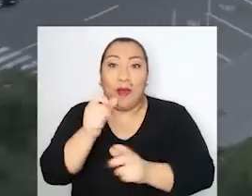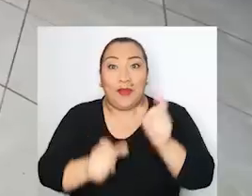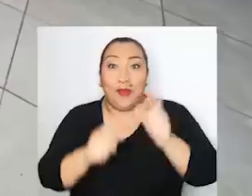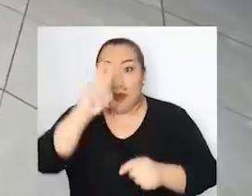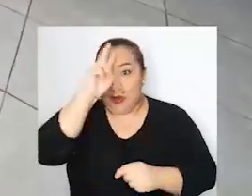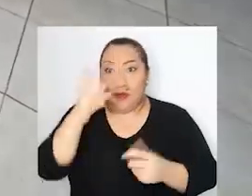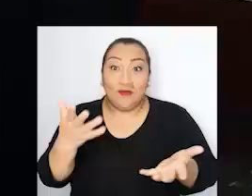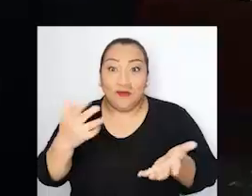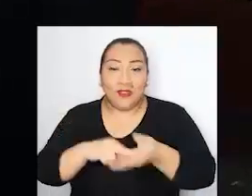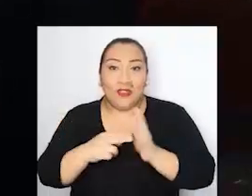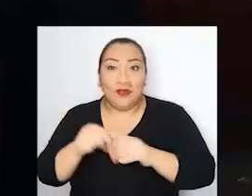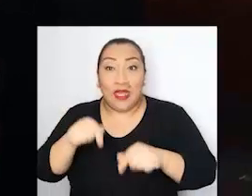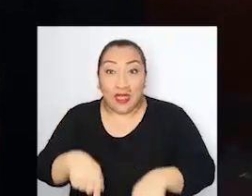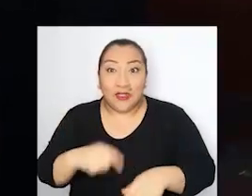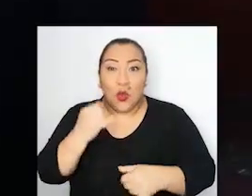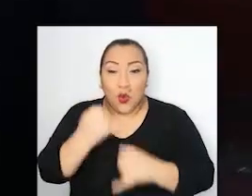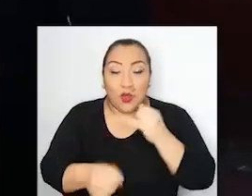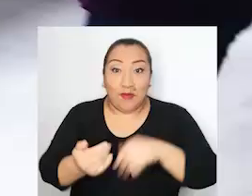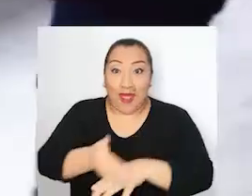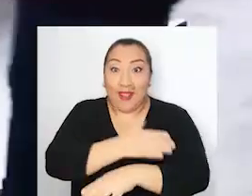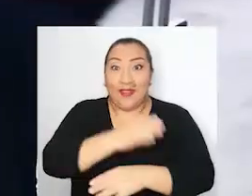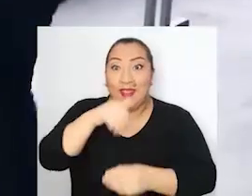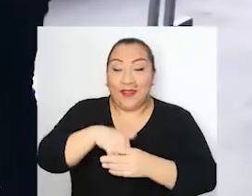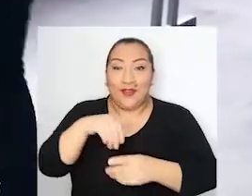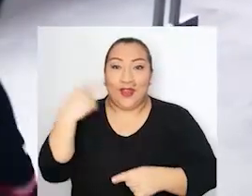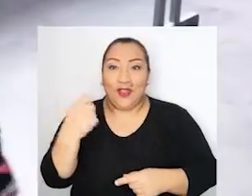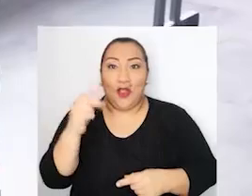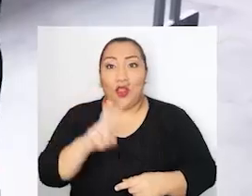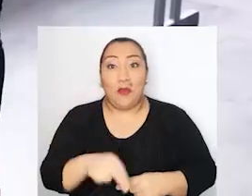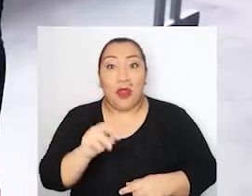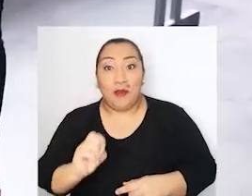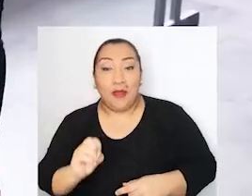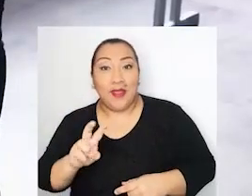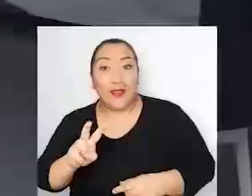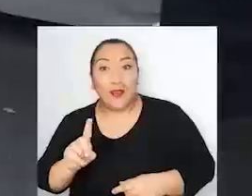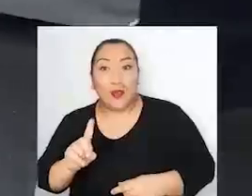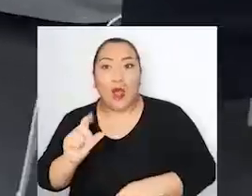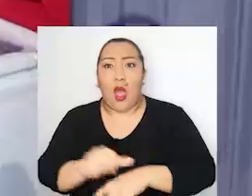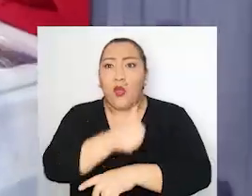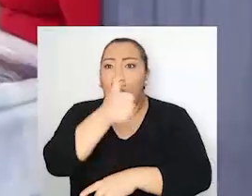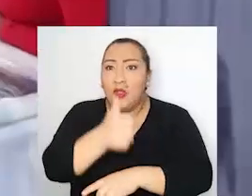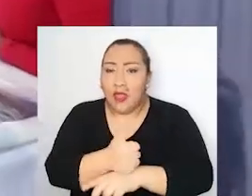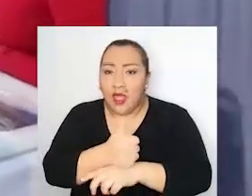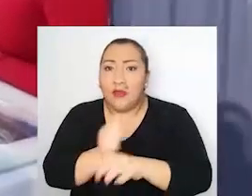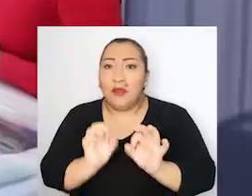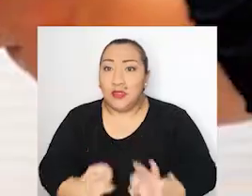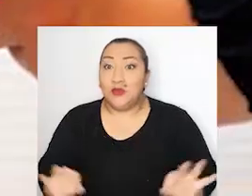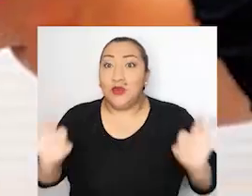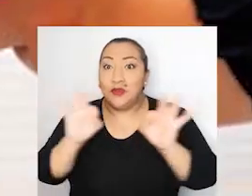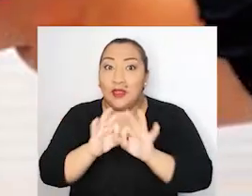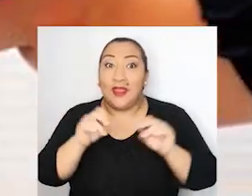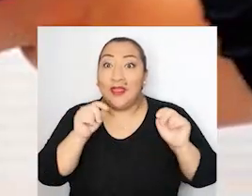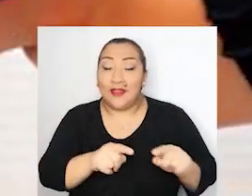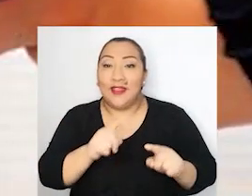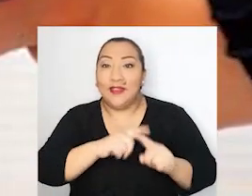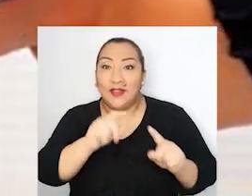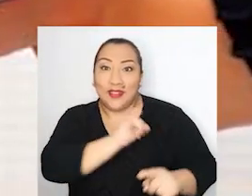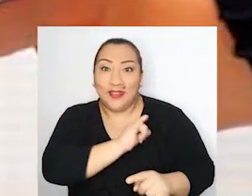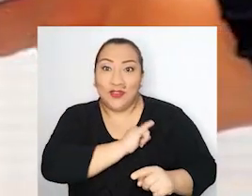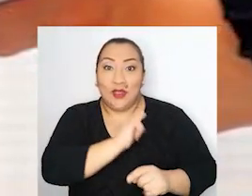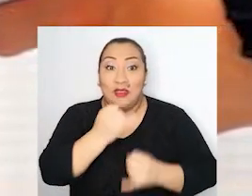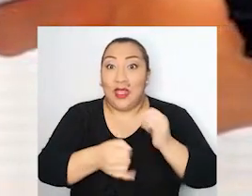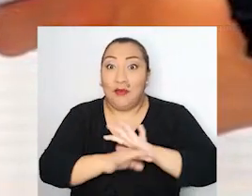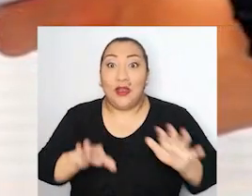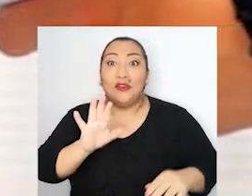ciudadanos. Por ello, en el marco de las últimas elecciones generales 2021, las autoridades y titulares salientes de las